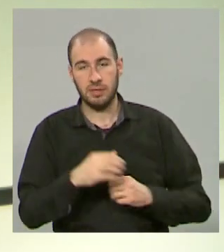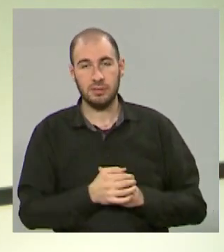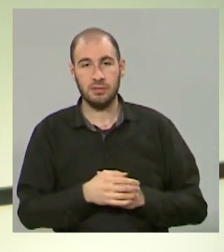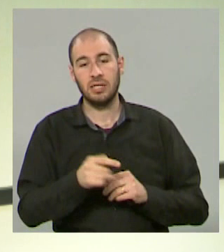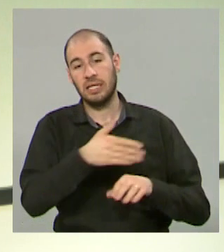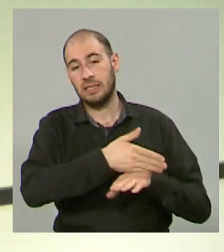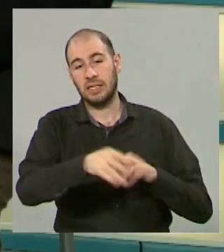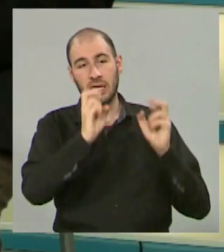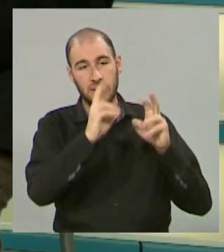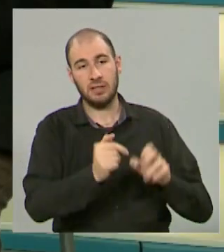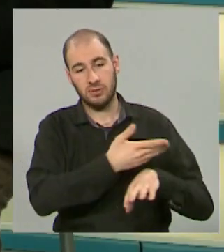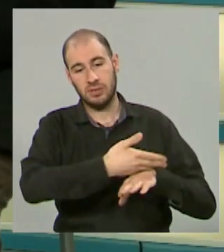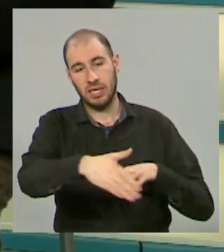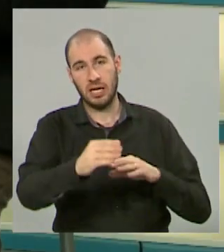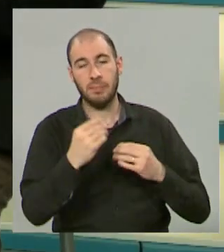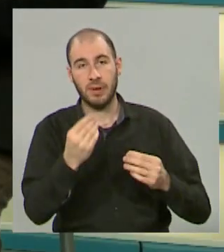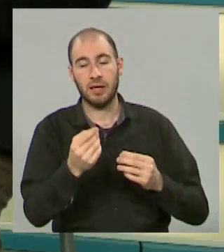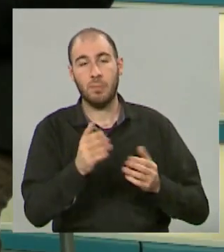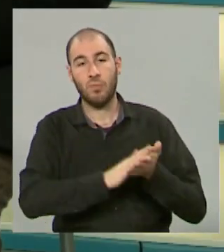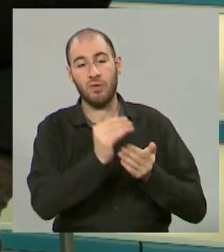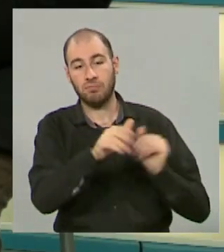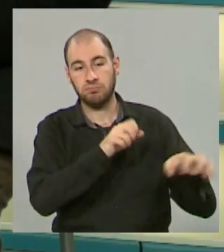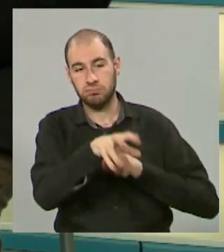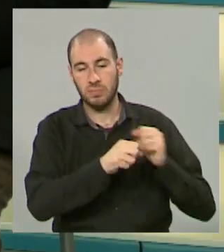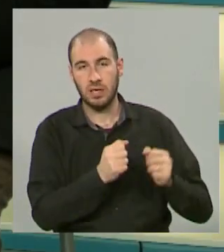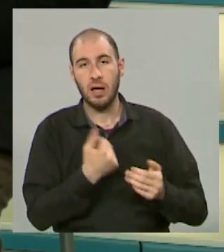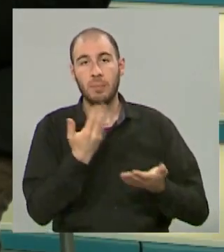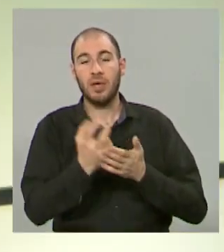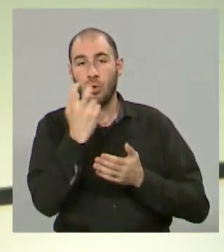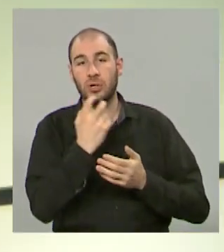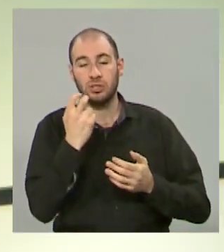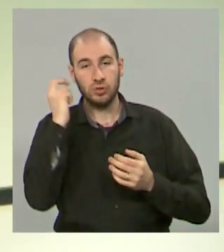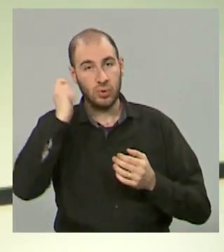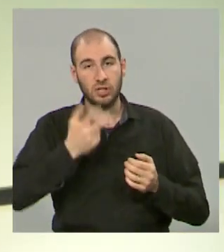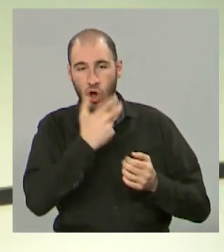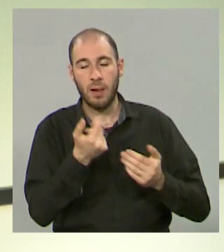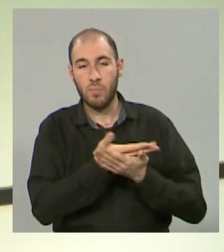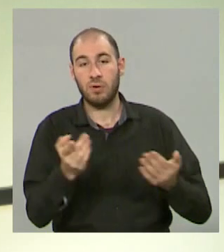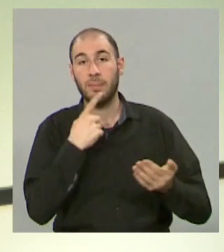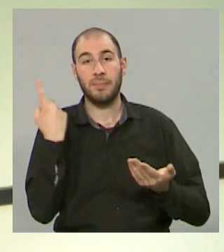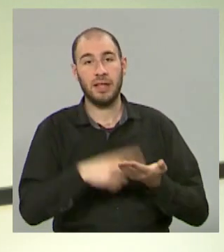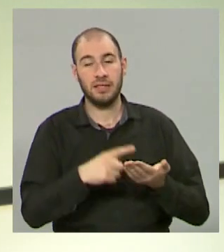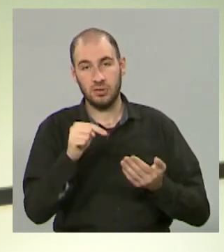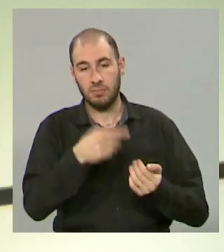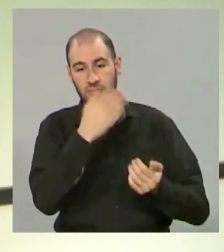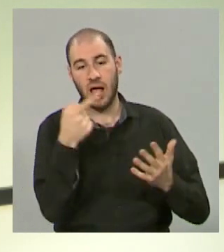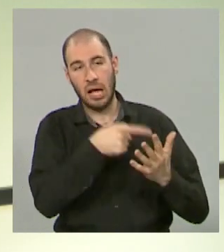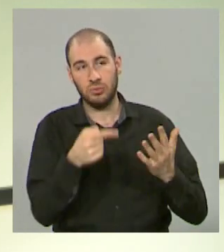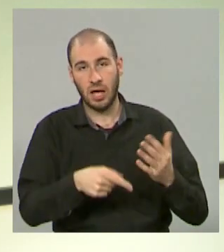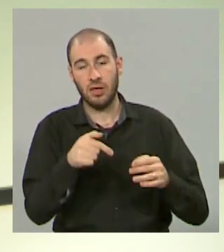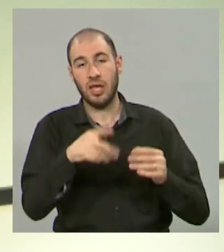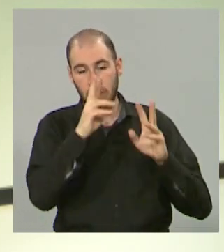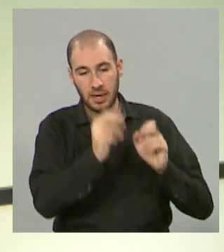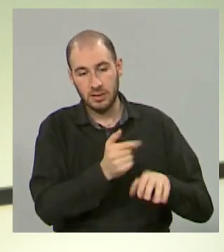y continúa con la investigación para reunir a nueva prueba, pedir en todo caso el juicio oral y público, pero después de esta decisión, los imputados de ese durante